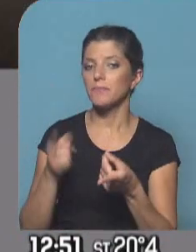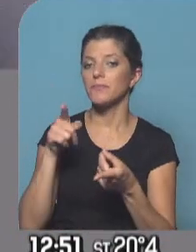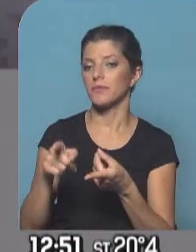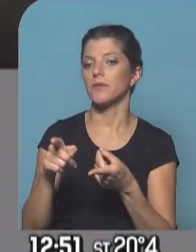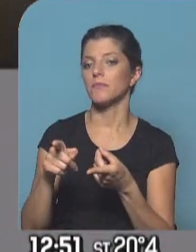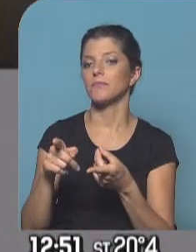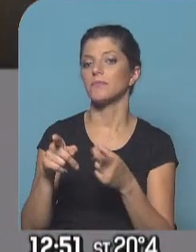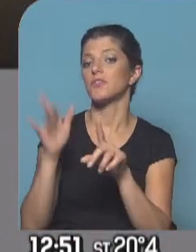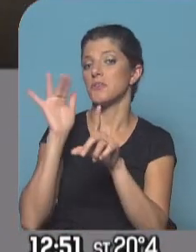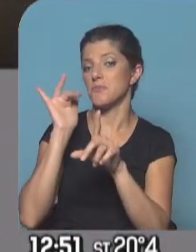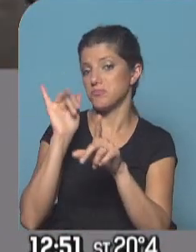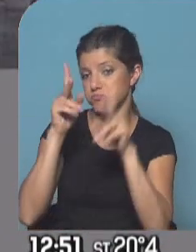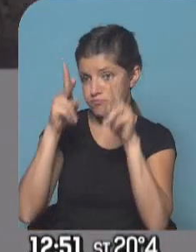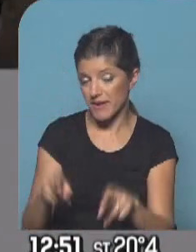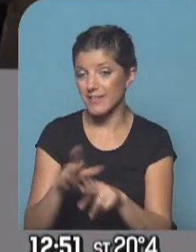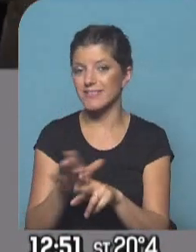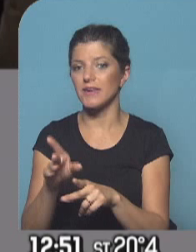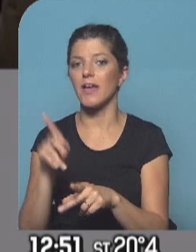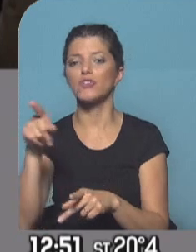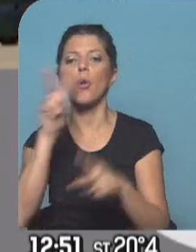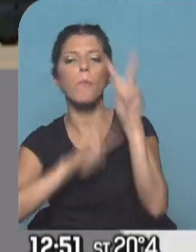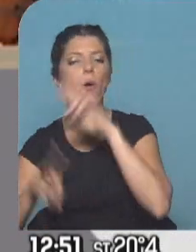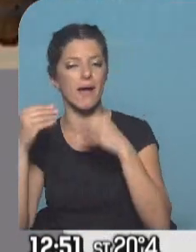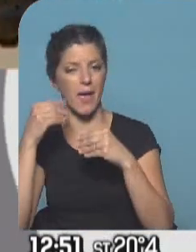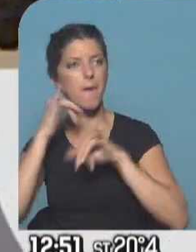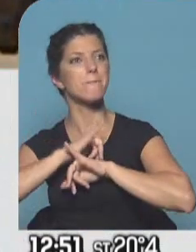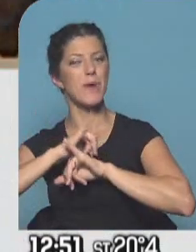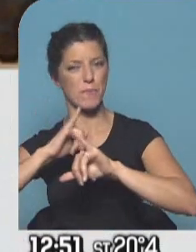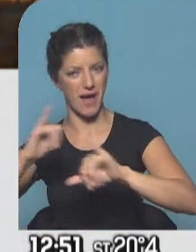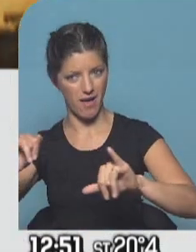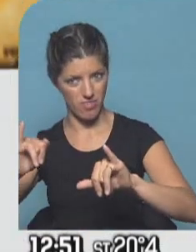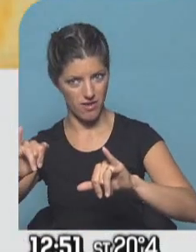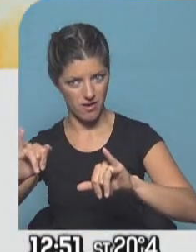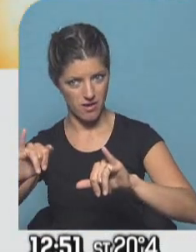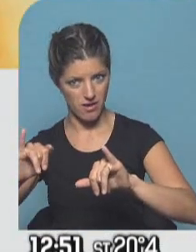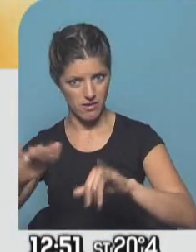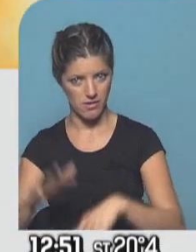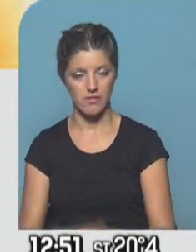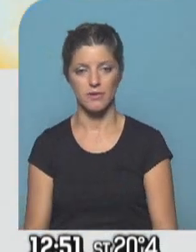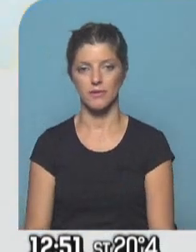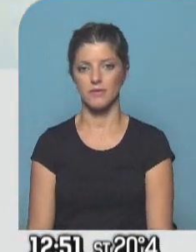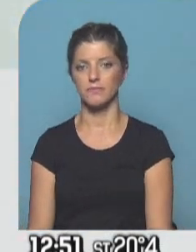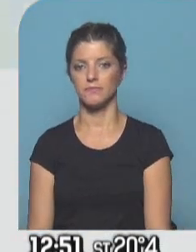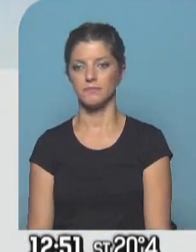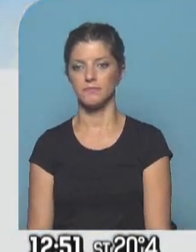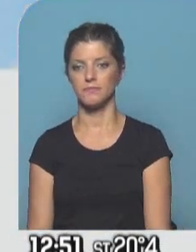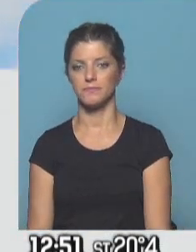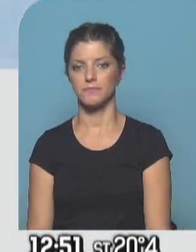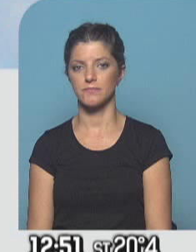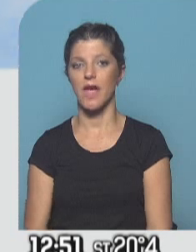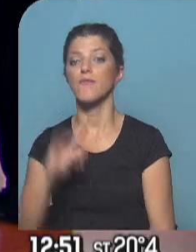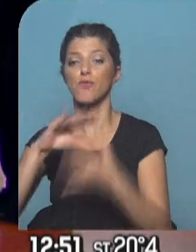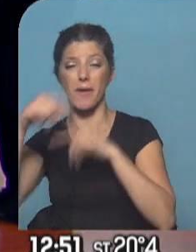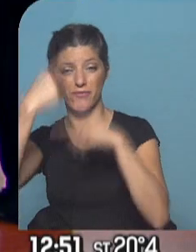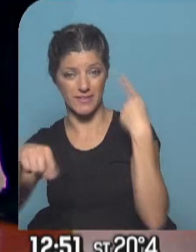una extraña manera que es hacerse sentir la propaganda a Occidente, o sea, hay un montaje para que los escuchemos.